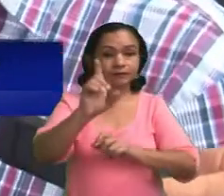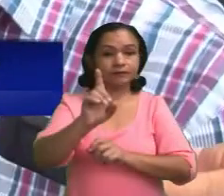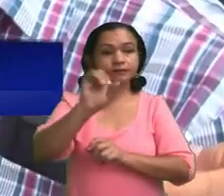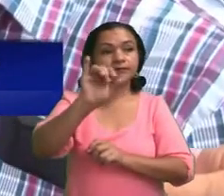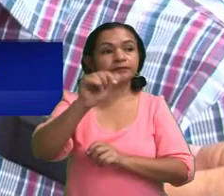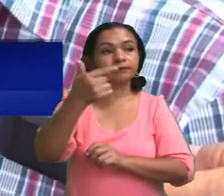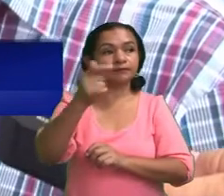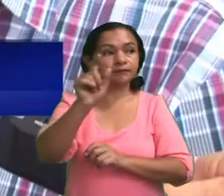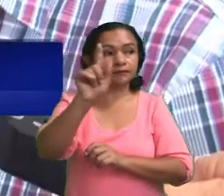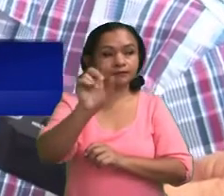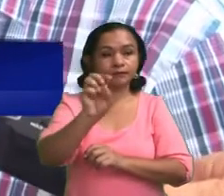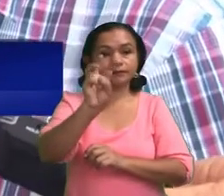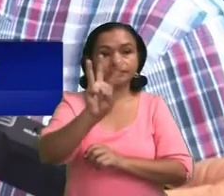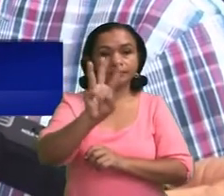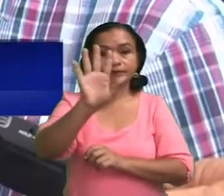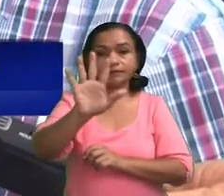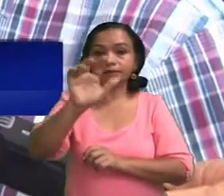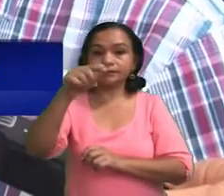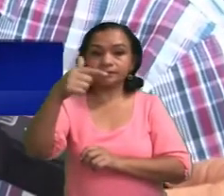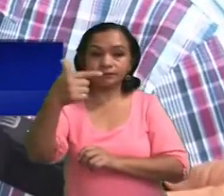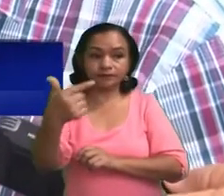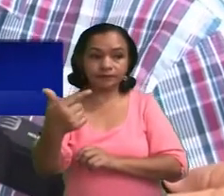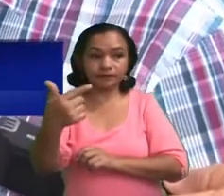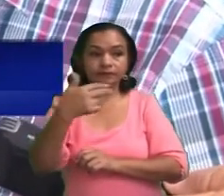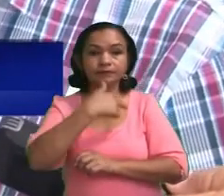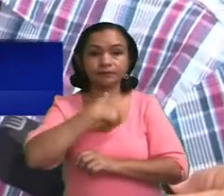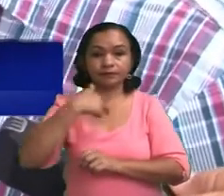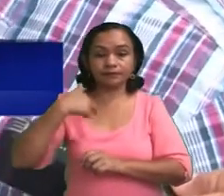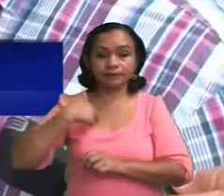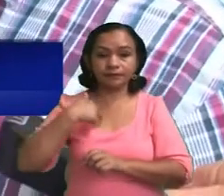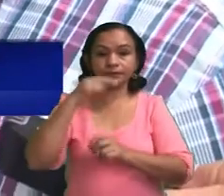tener 357 normas a tener